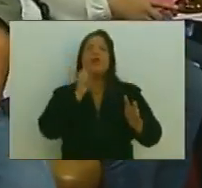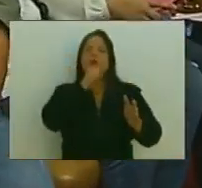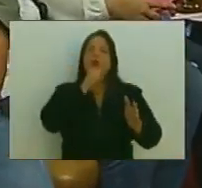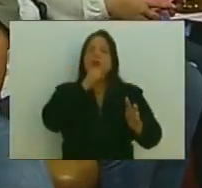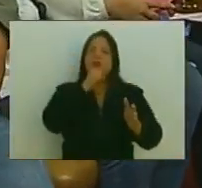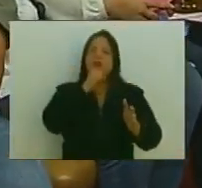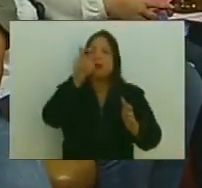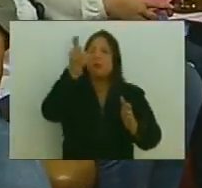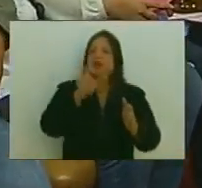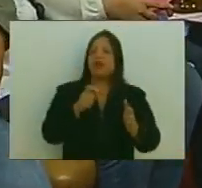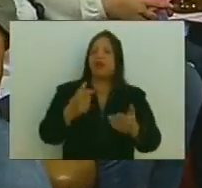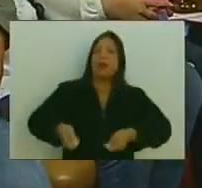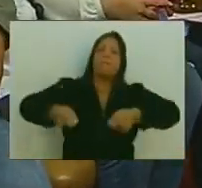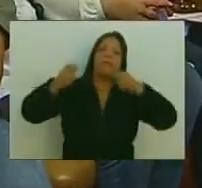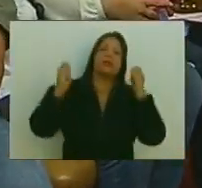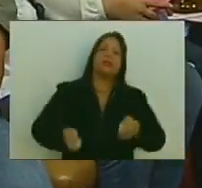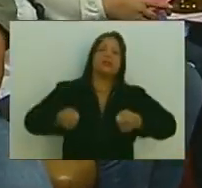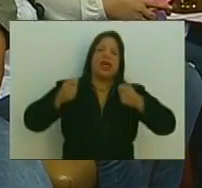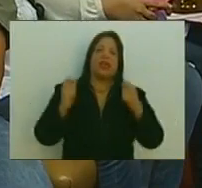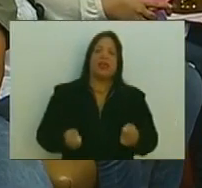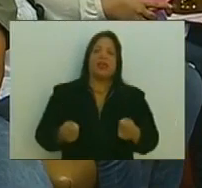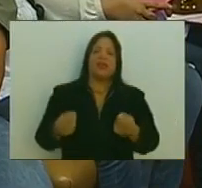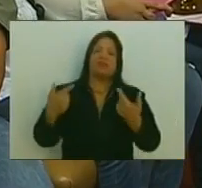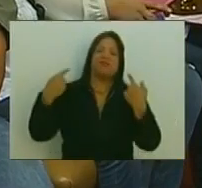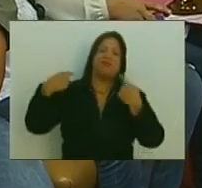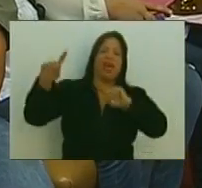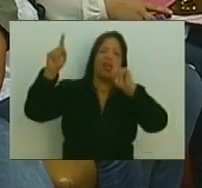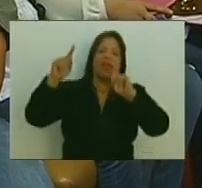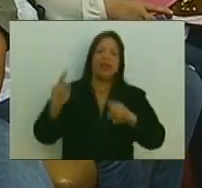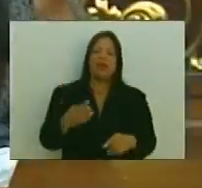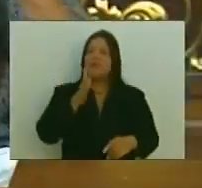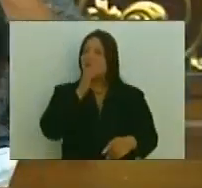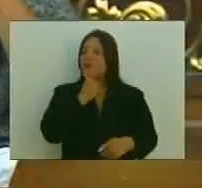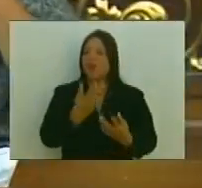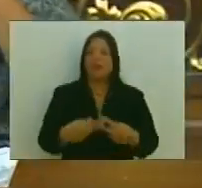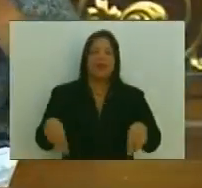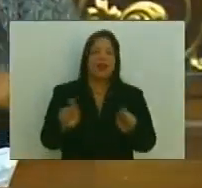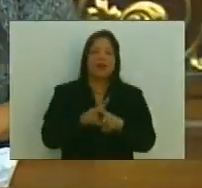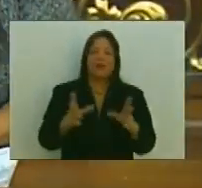una pesada carga con la que el Estado debía lidiar.